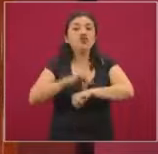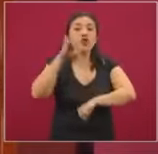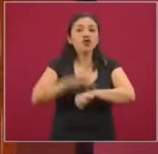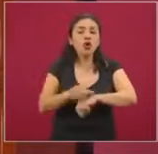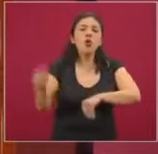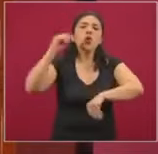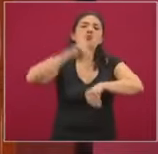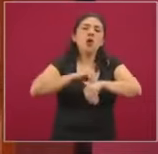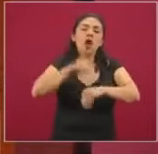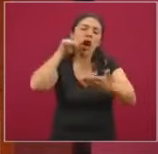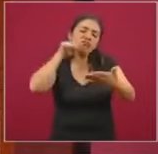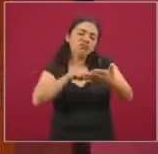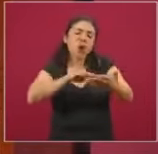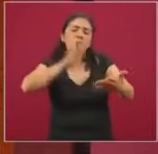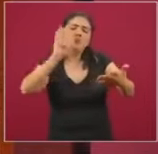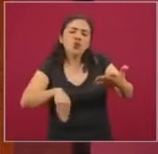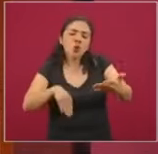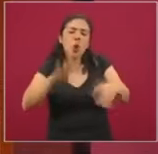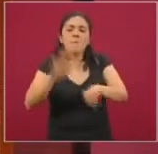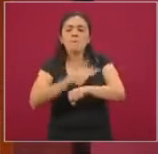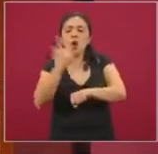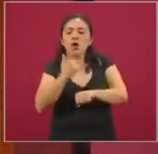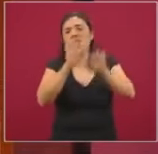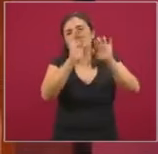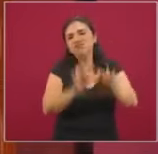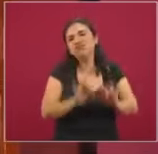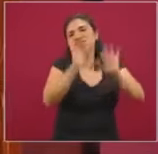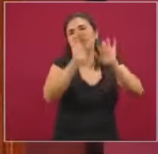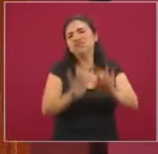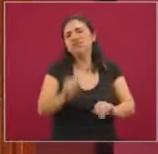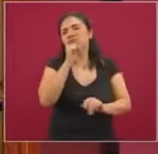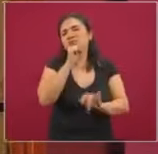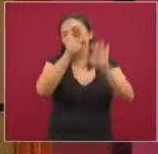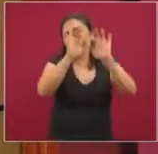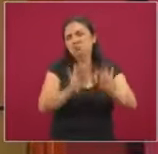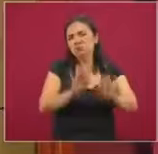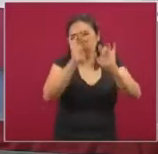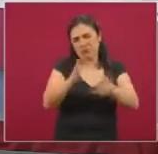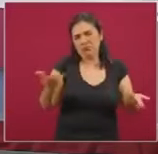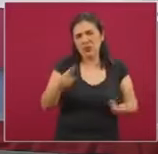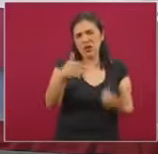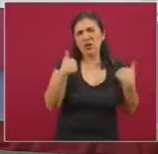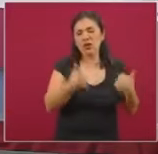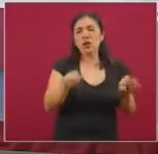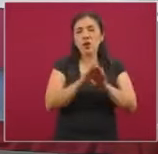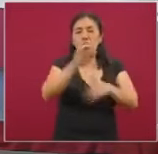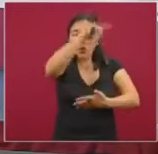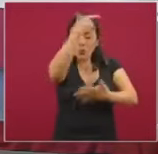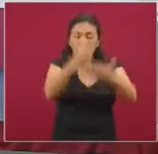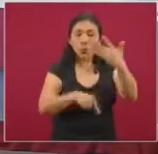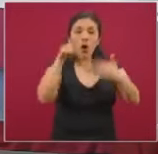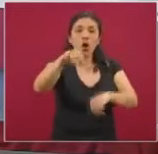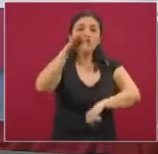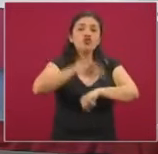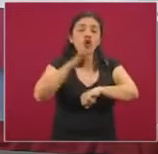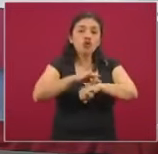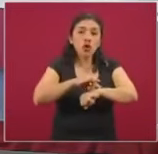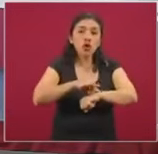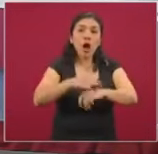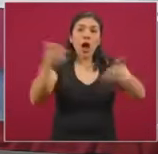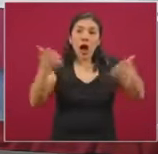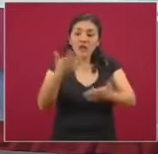serie de causas, esto pasa a un proceso, se captura, y como pueden entender, pues de lo que se registra por el médico, lo que se captura